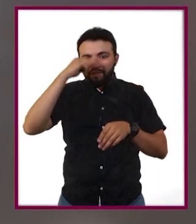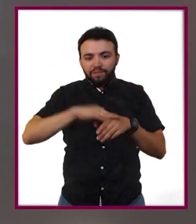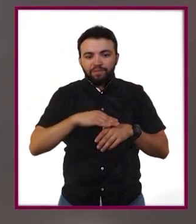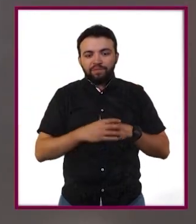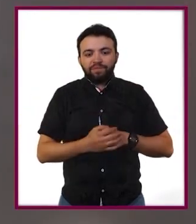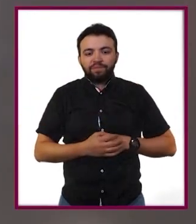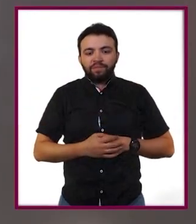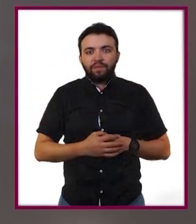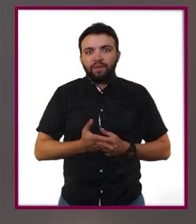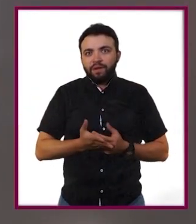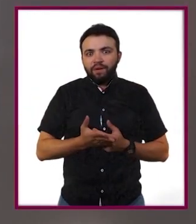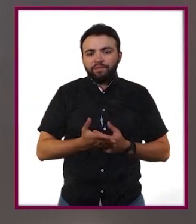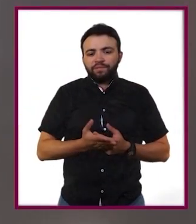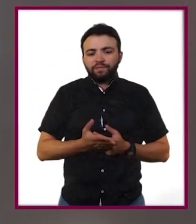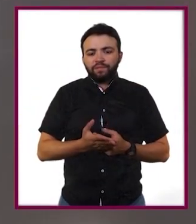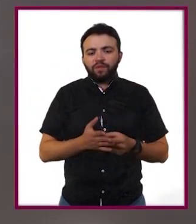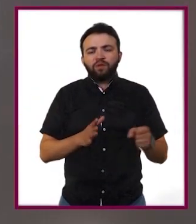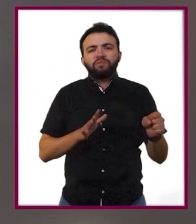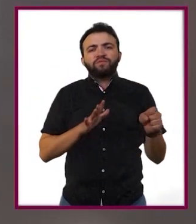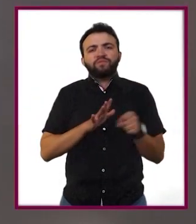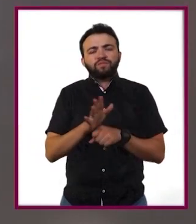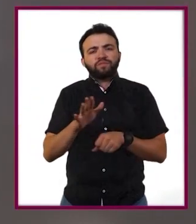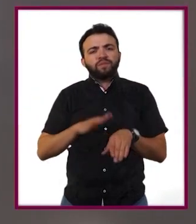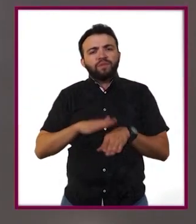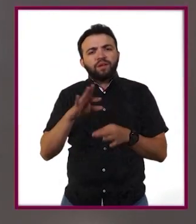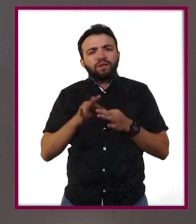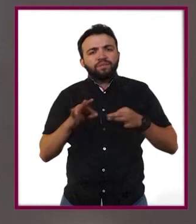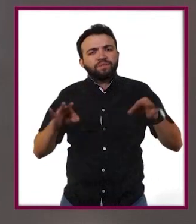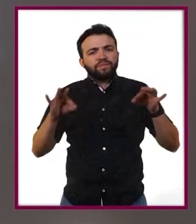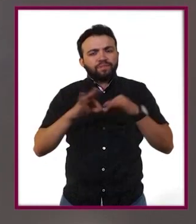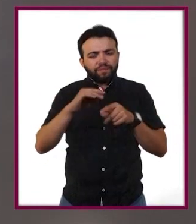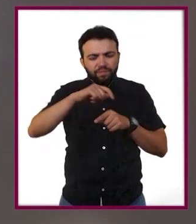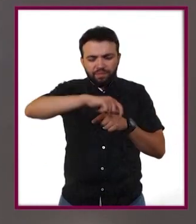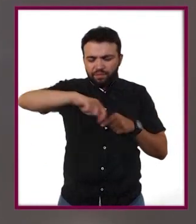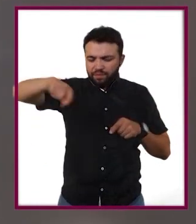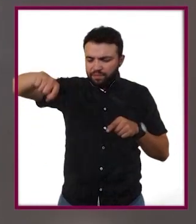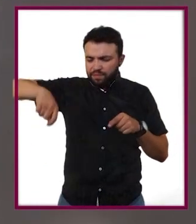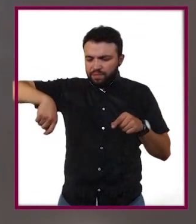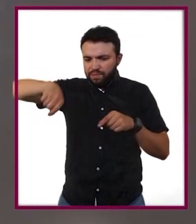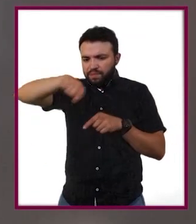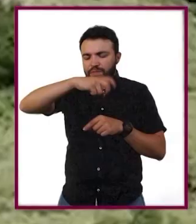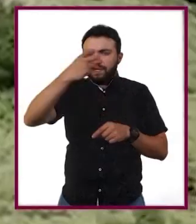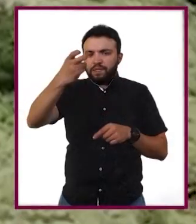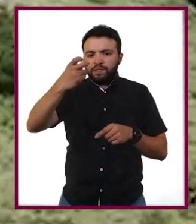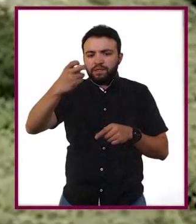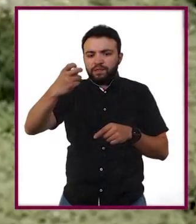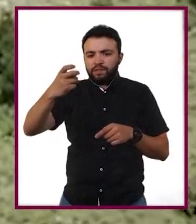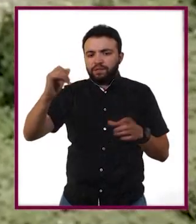una perspectiva arquitectónica, ¿cuál sería la importancia de esta obra?